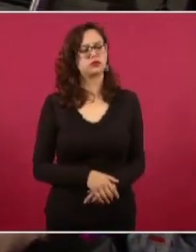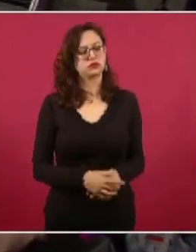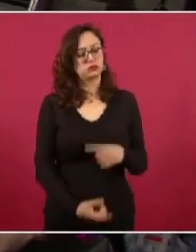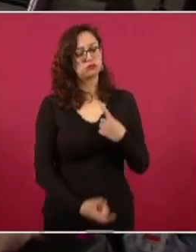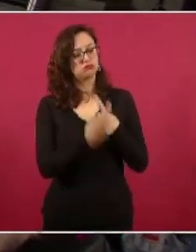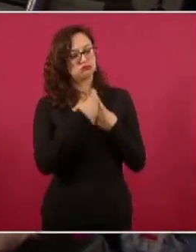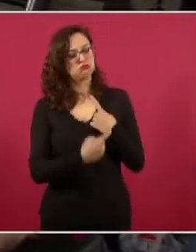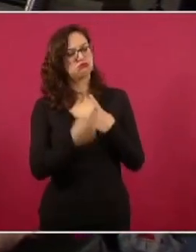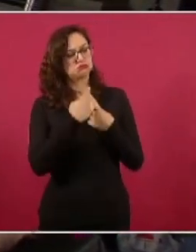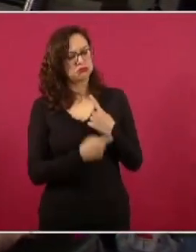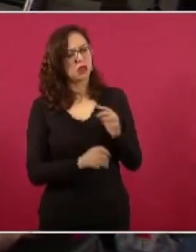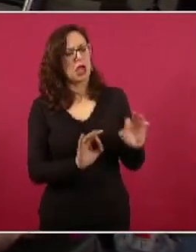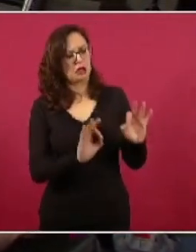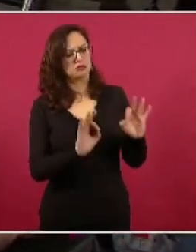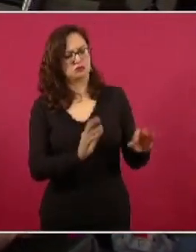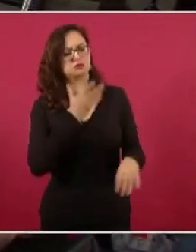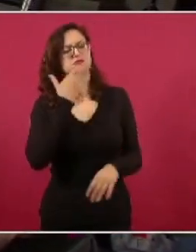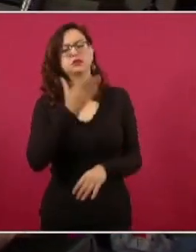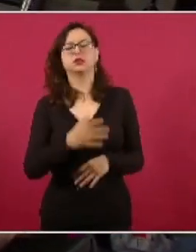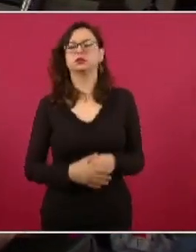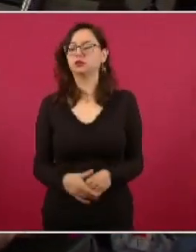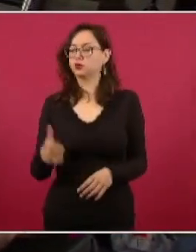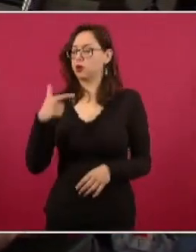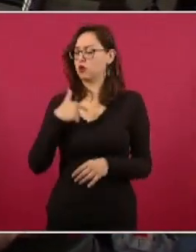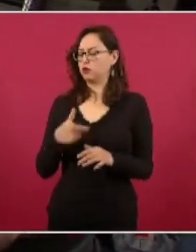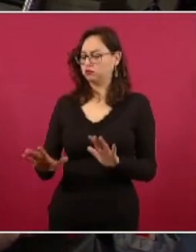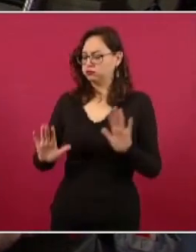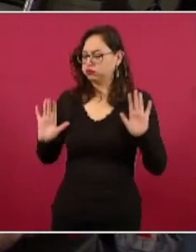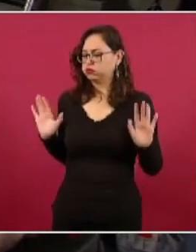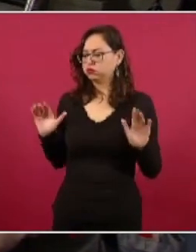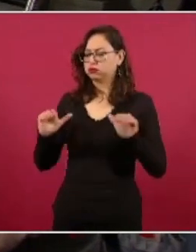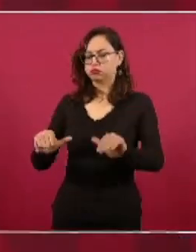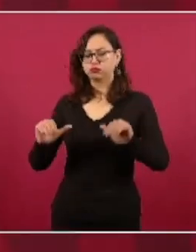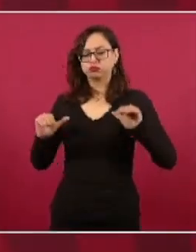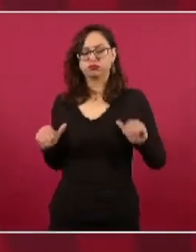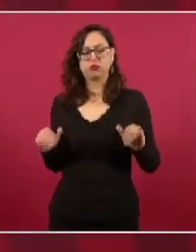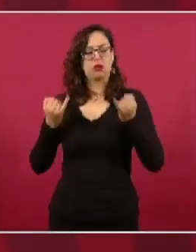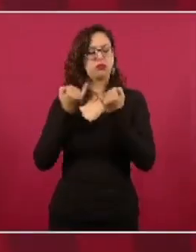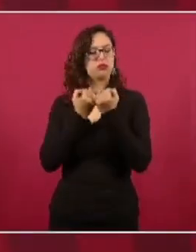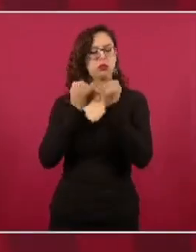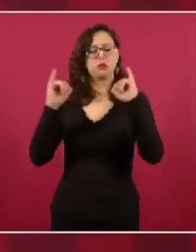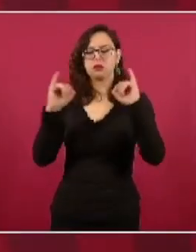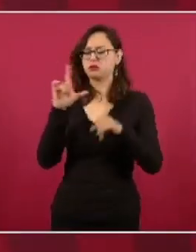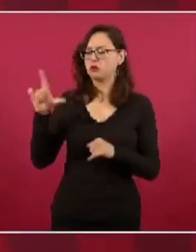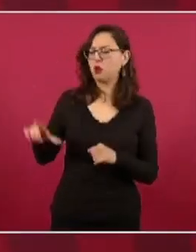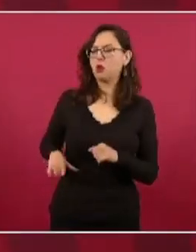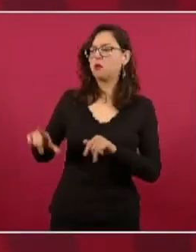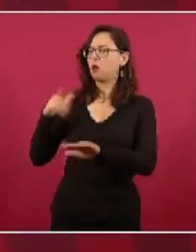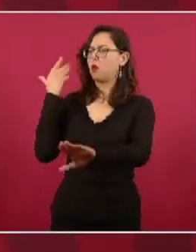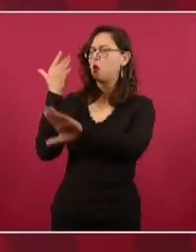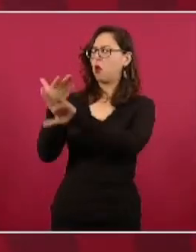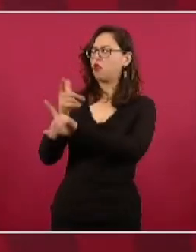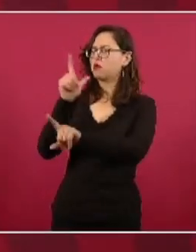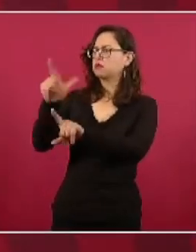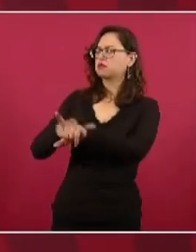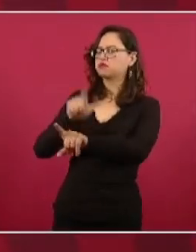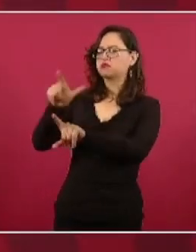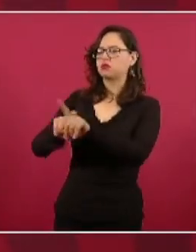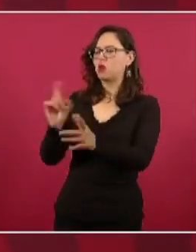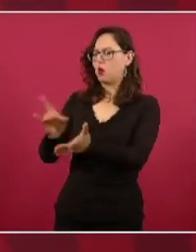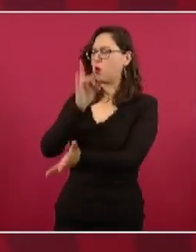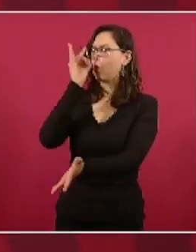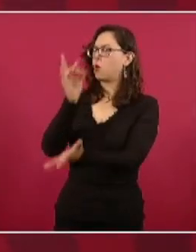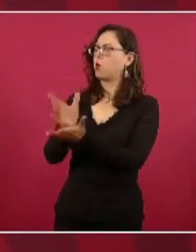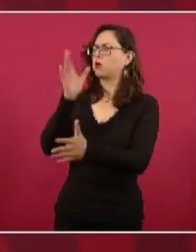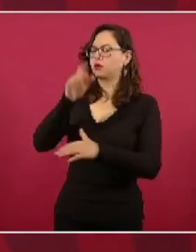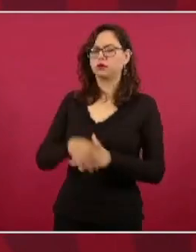No estoy con nadie. Soy independiente. Soy crítico del poder, sí. ¿Y?